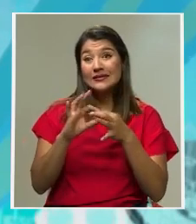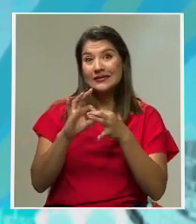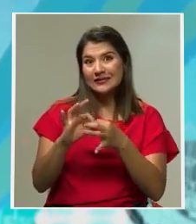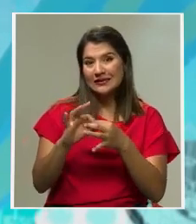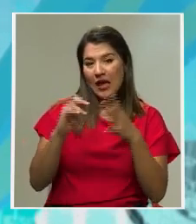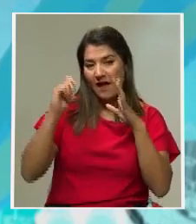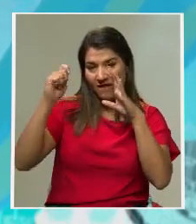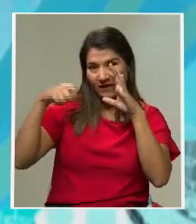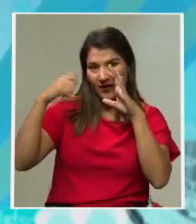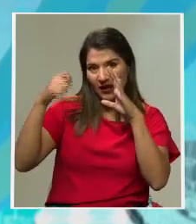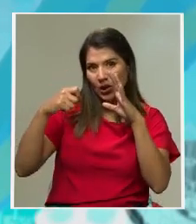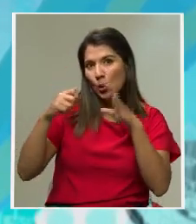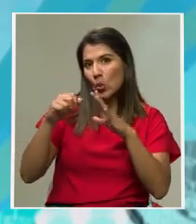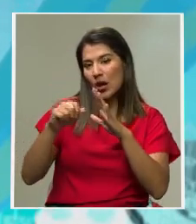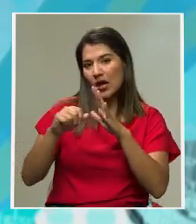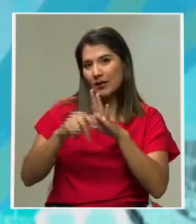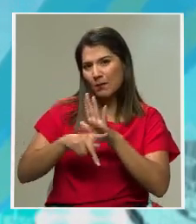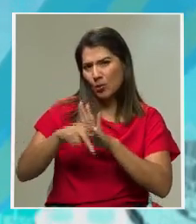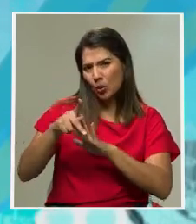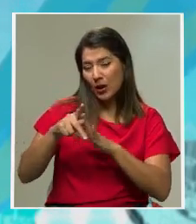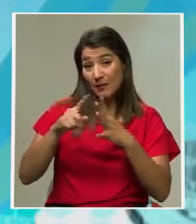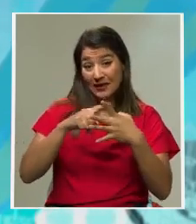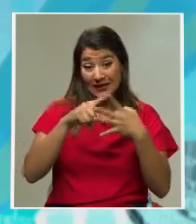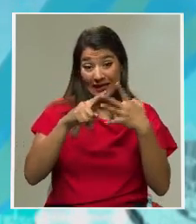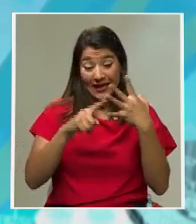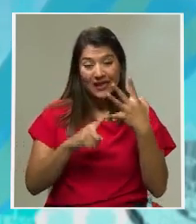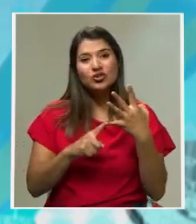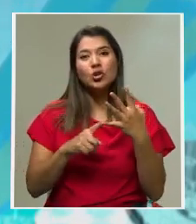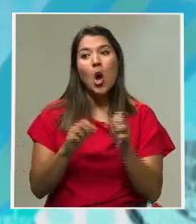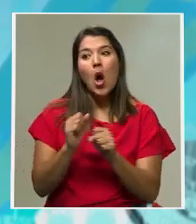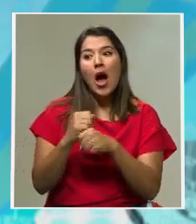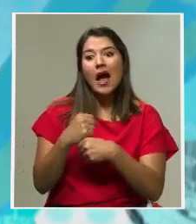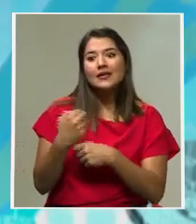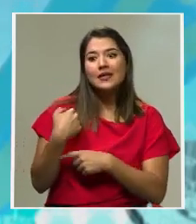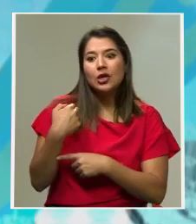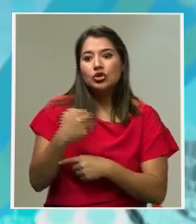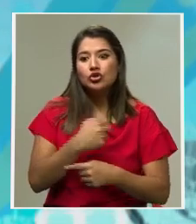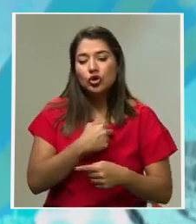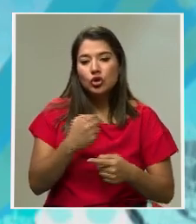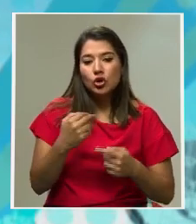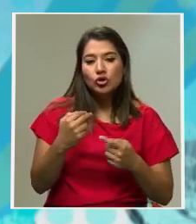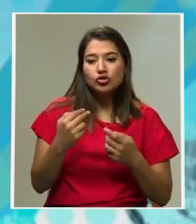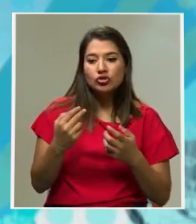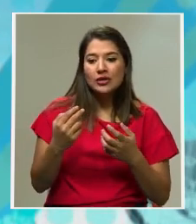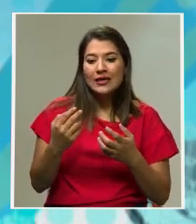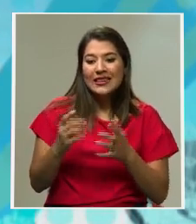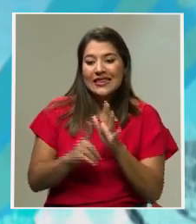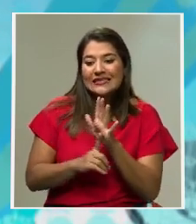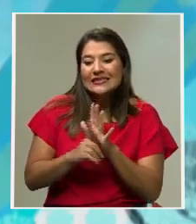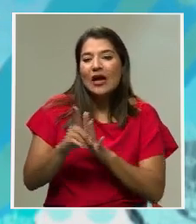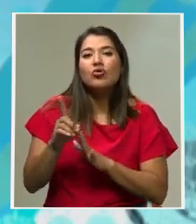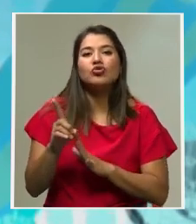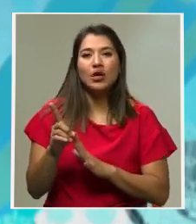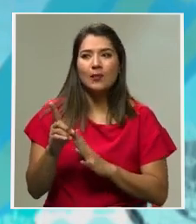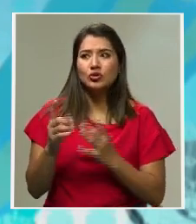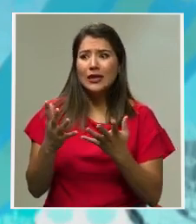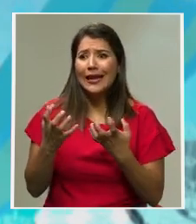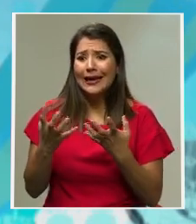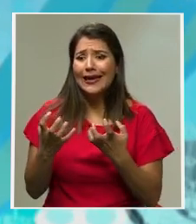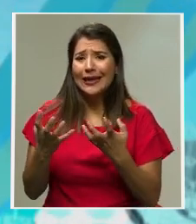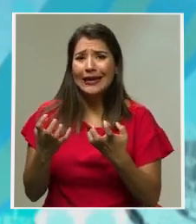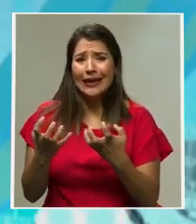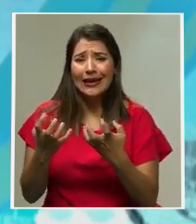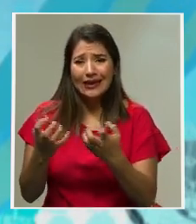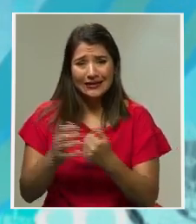streaming, que nos empujan a esa conducta un poco adictiva.